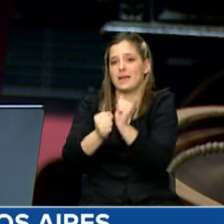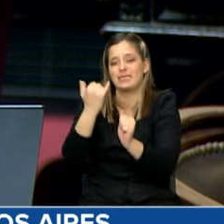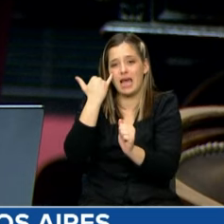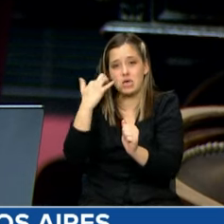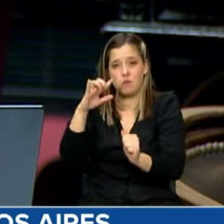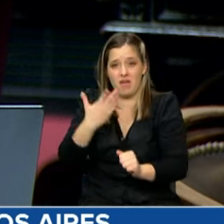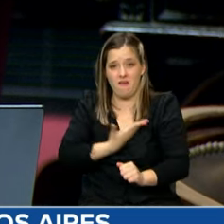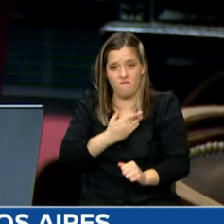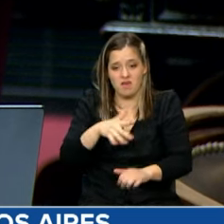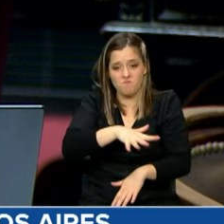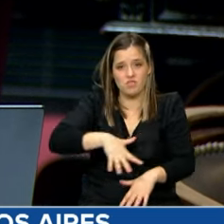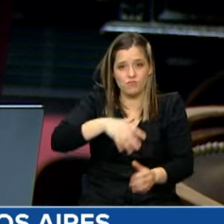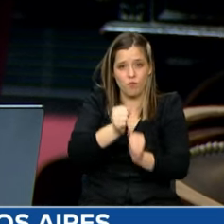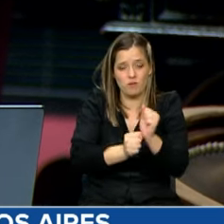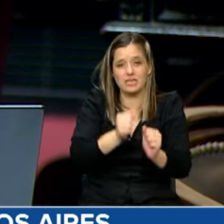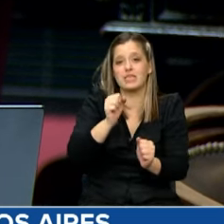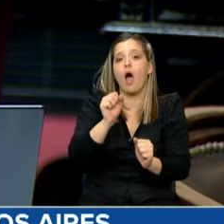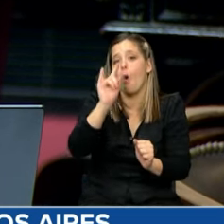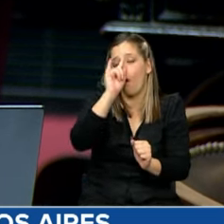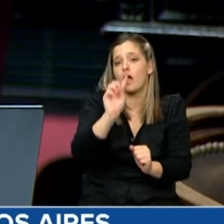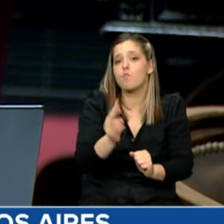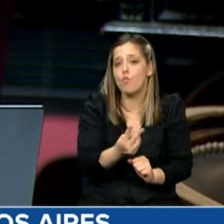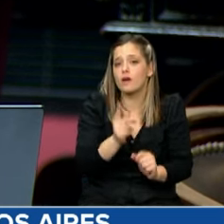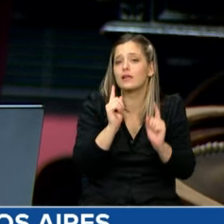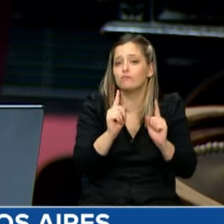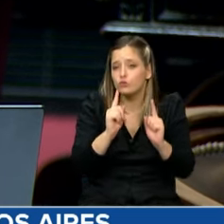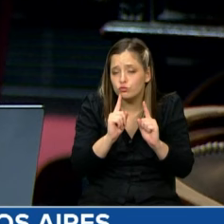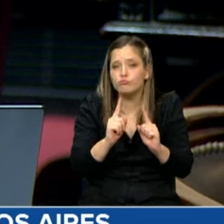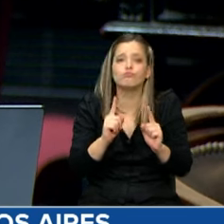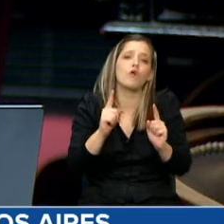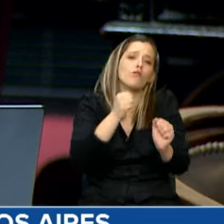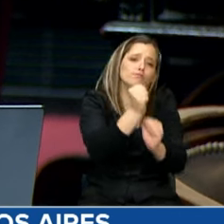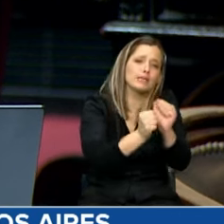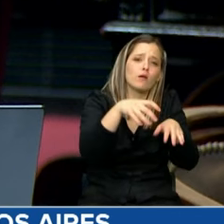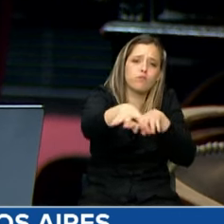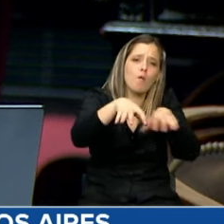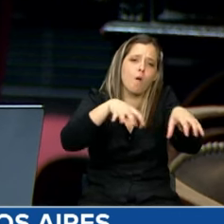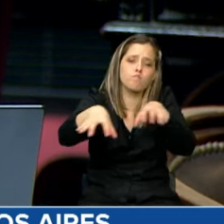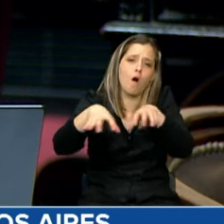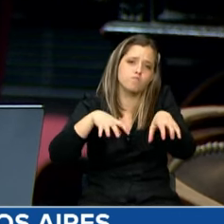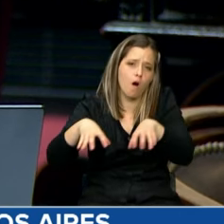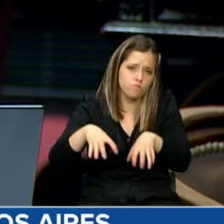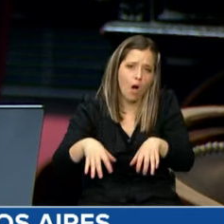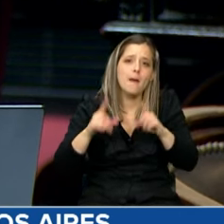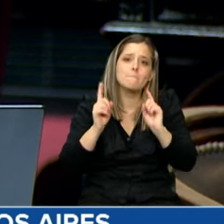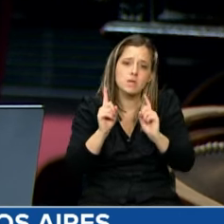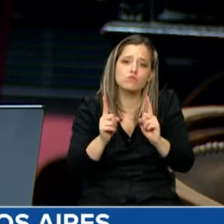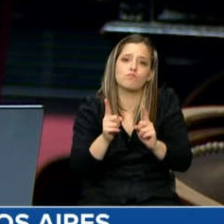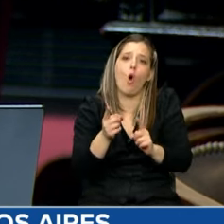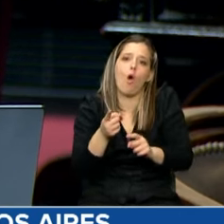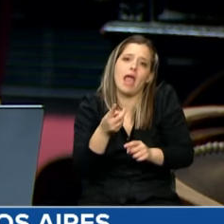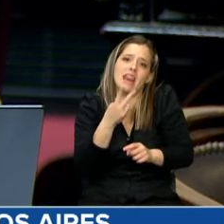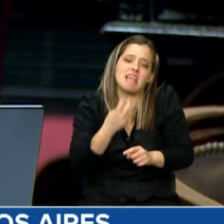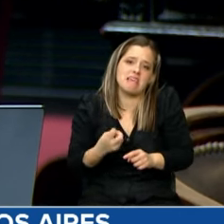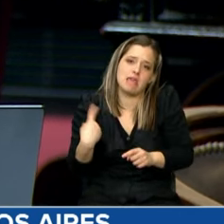vaca muerta todo tipo de yacimientos en todo el país cuencas más nuevas cuencas más viejas y que nos da combustible a todos los